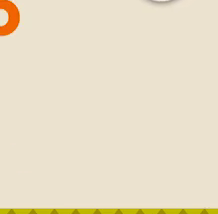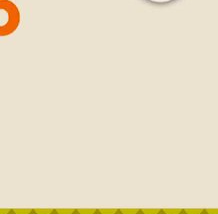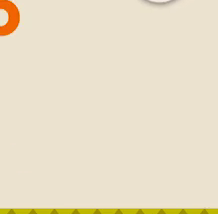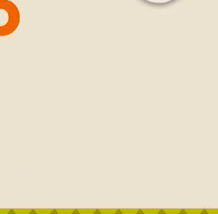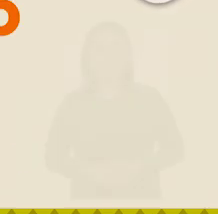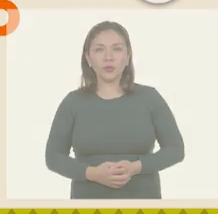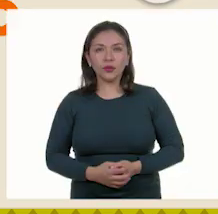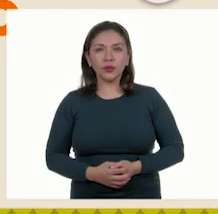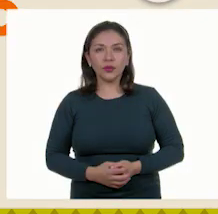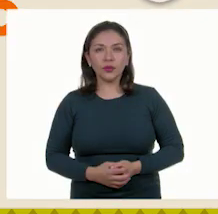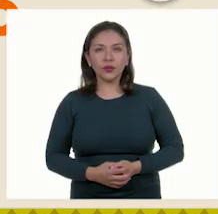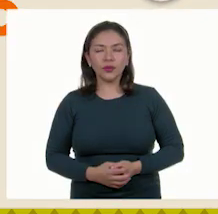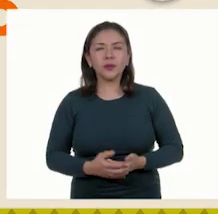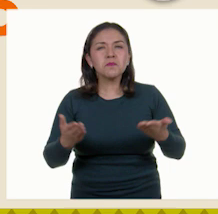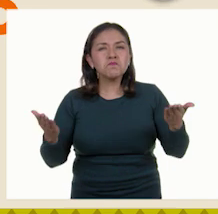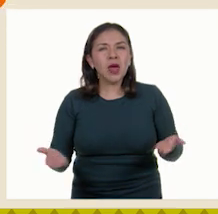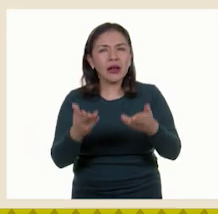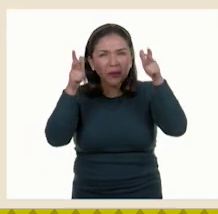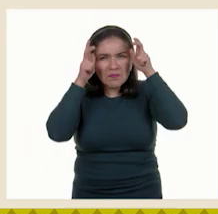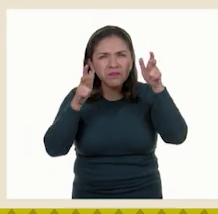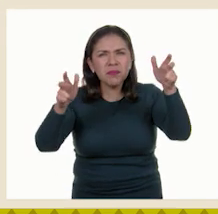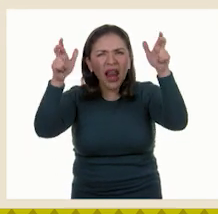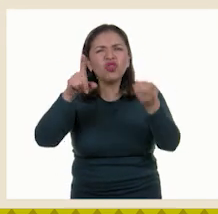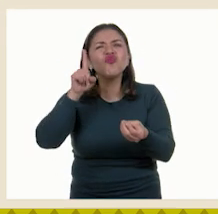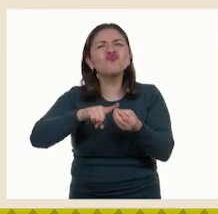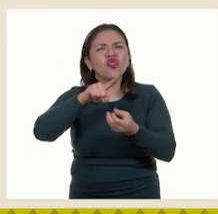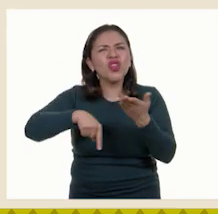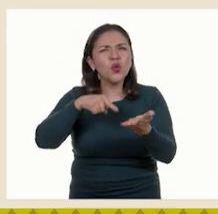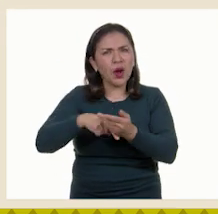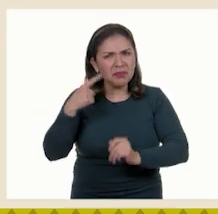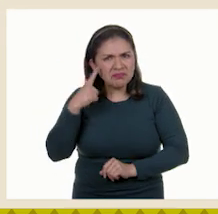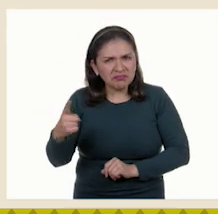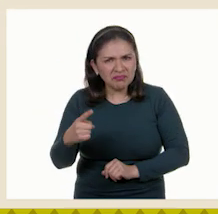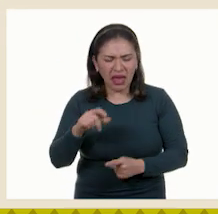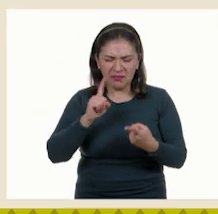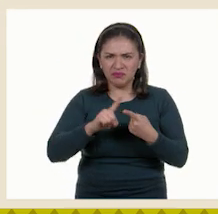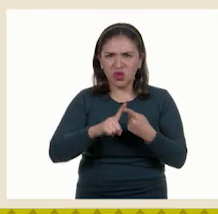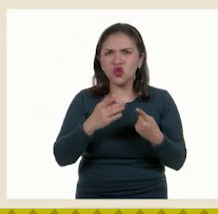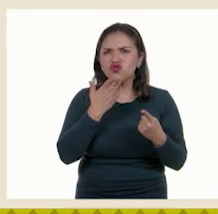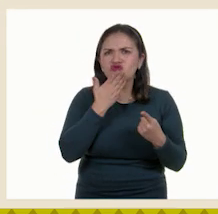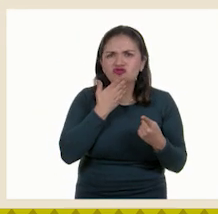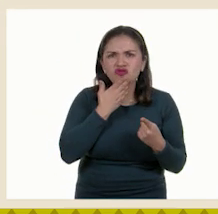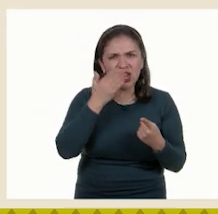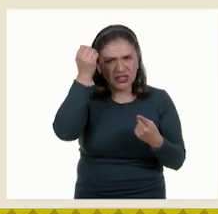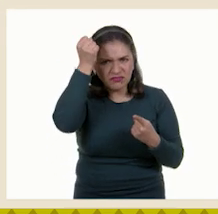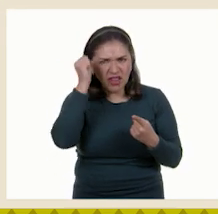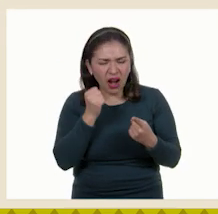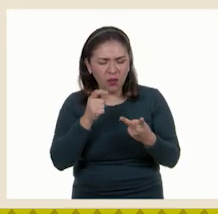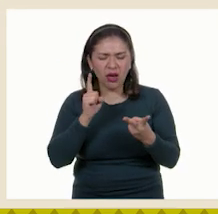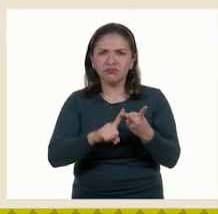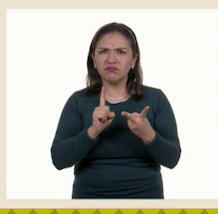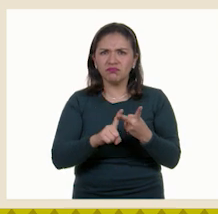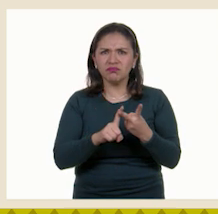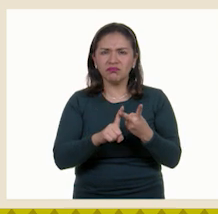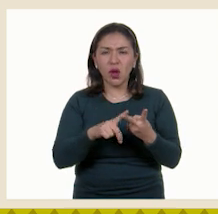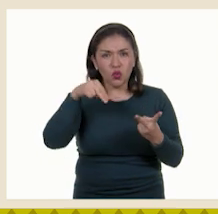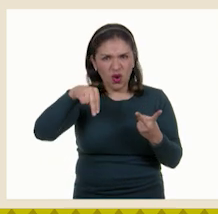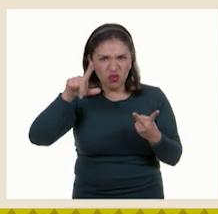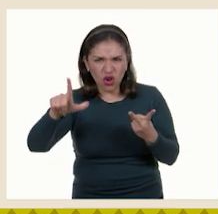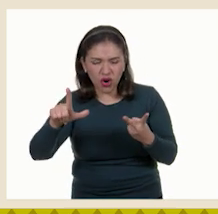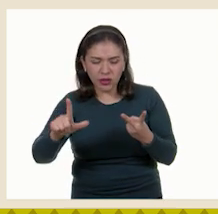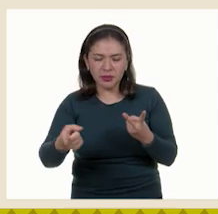¿De dónde es la danza del venado? A. De Sonora y Sinaloa. B. De Nuevo